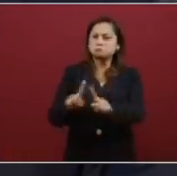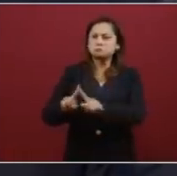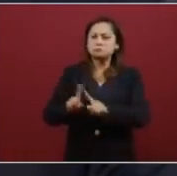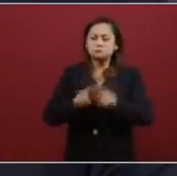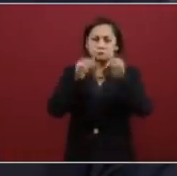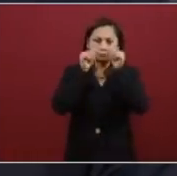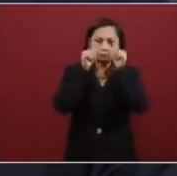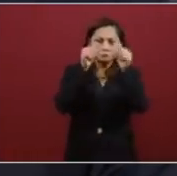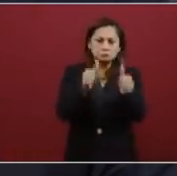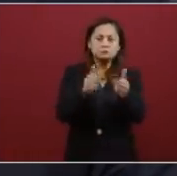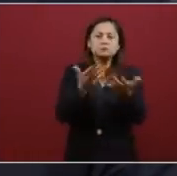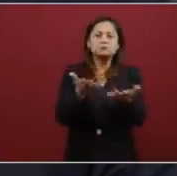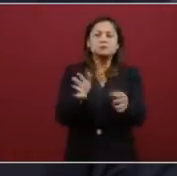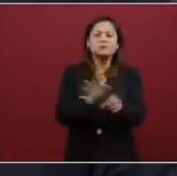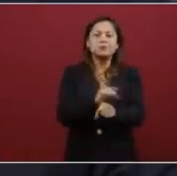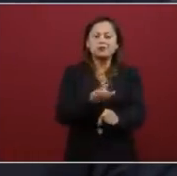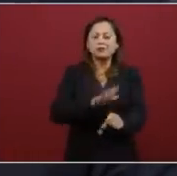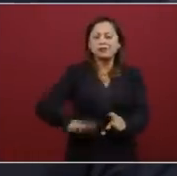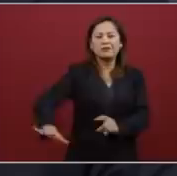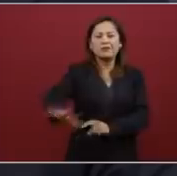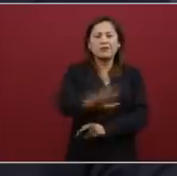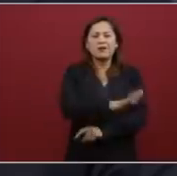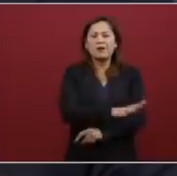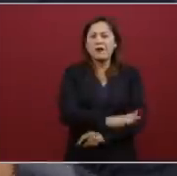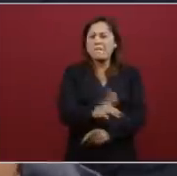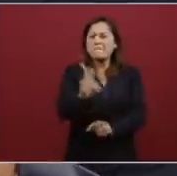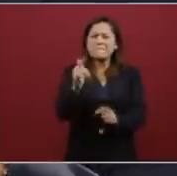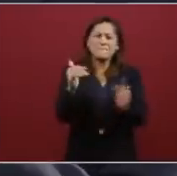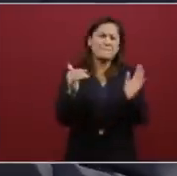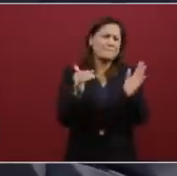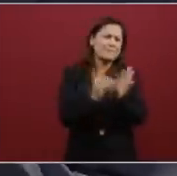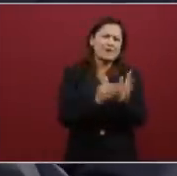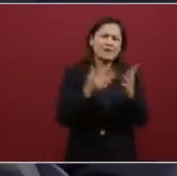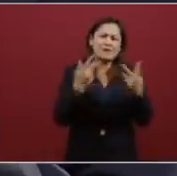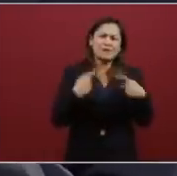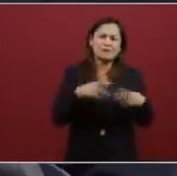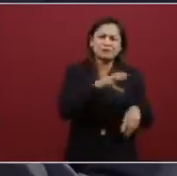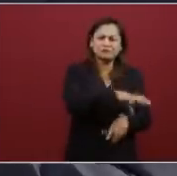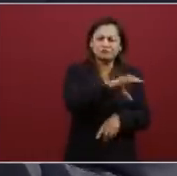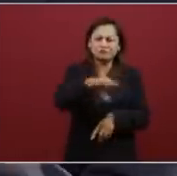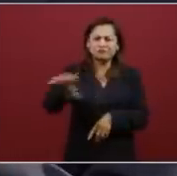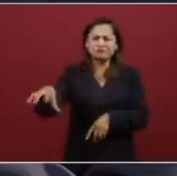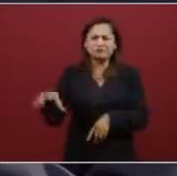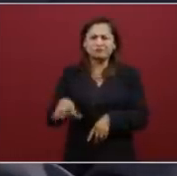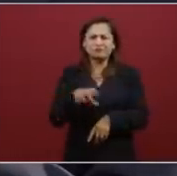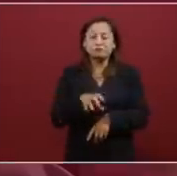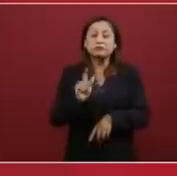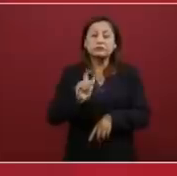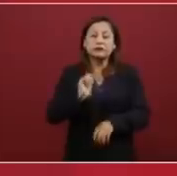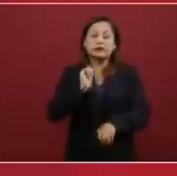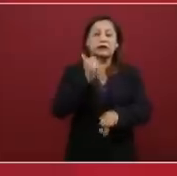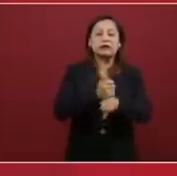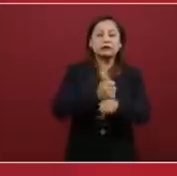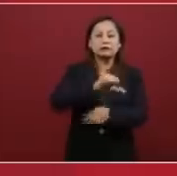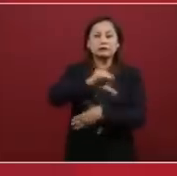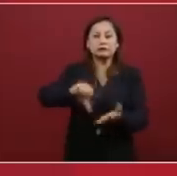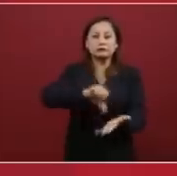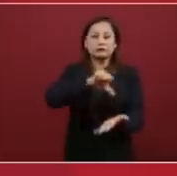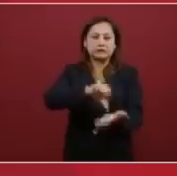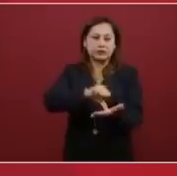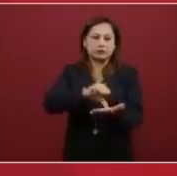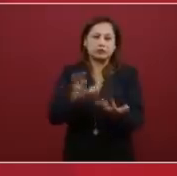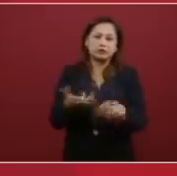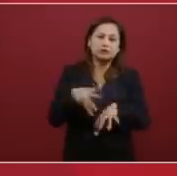porque son miles de comunidades en el país. Entonces, por eso estos centros integradores de servicios, 8,000,